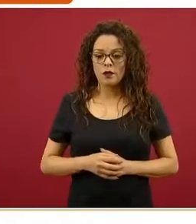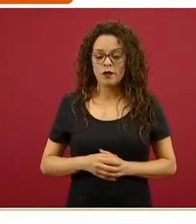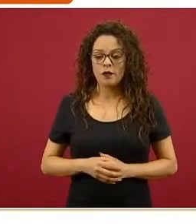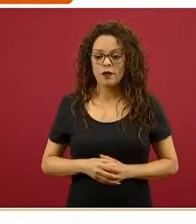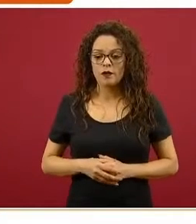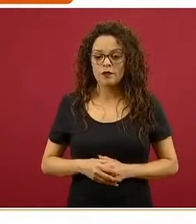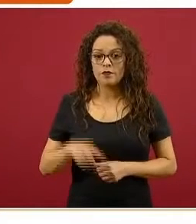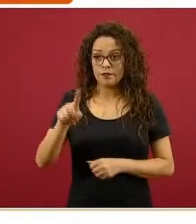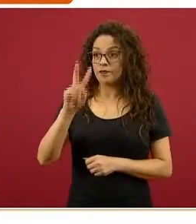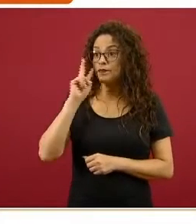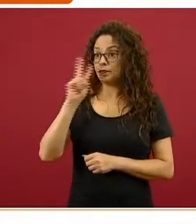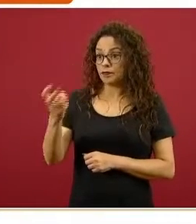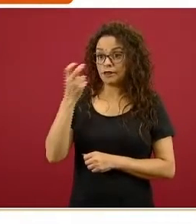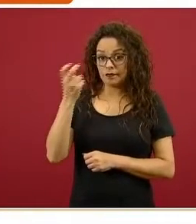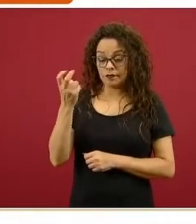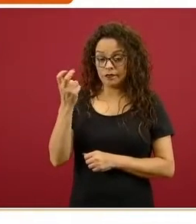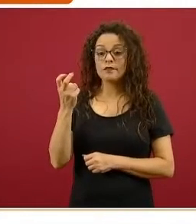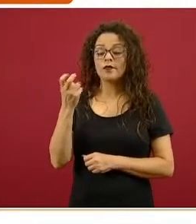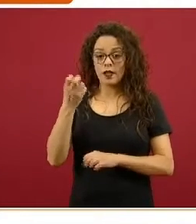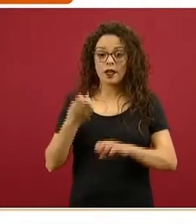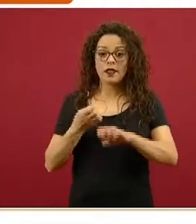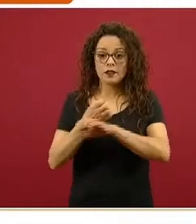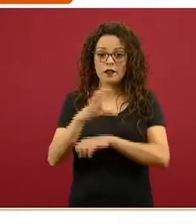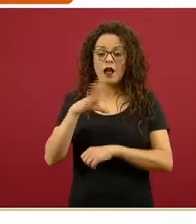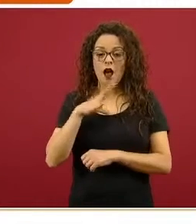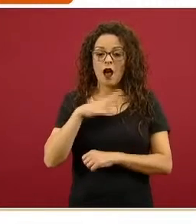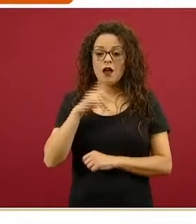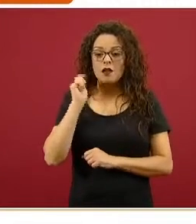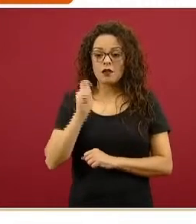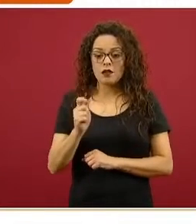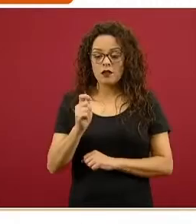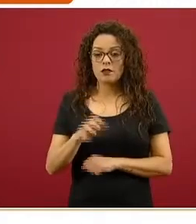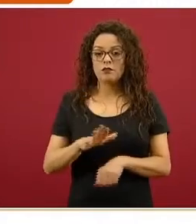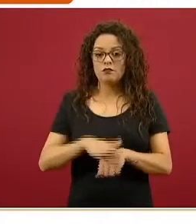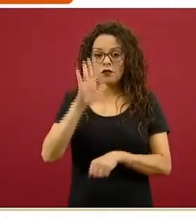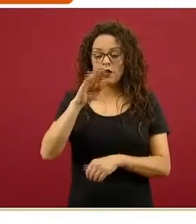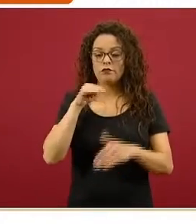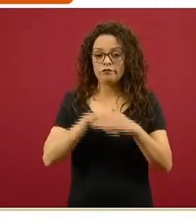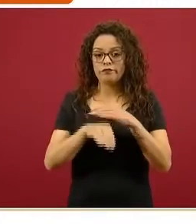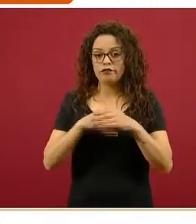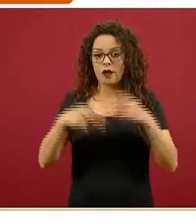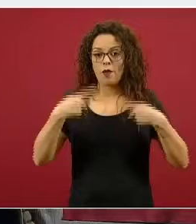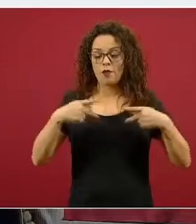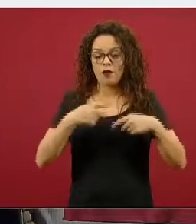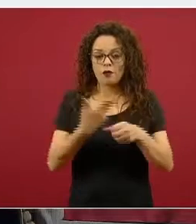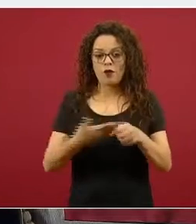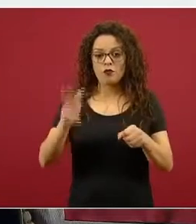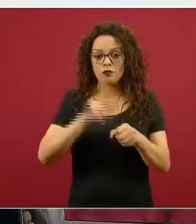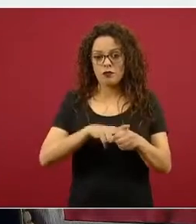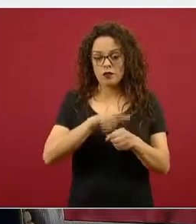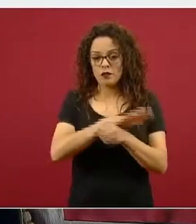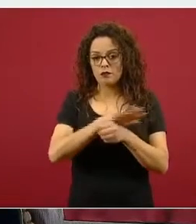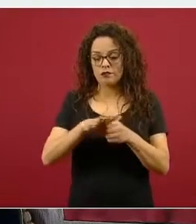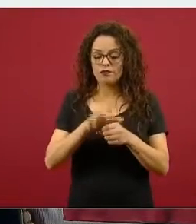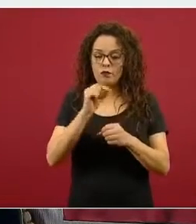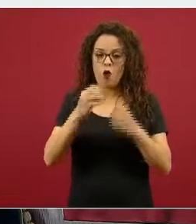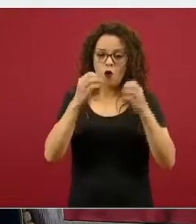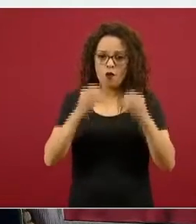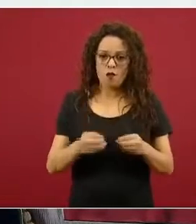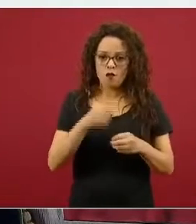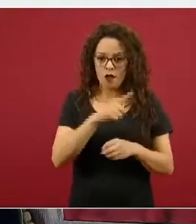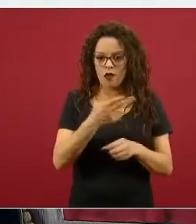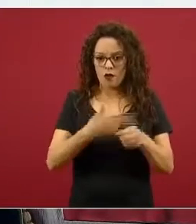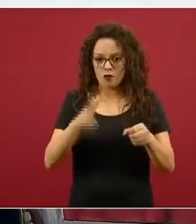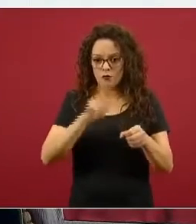como lo mencionamos, también ha sido de las entidades que tienen una carga hospitalaria mayor, con una mayor proporción de ocupación, y por eso, aunque está